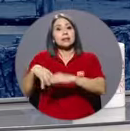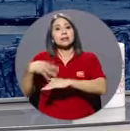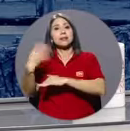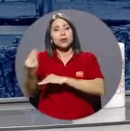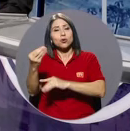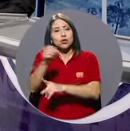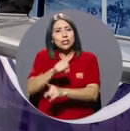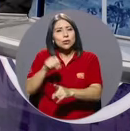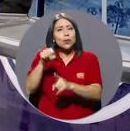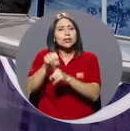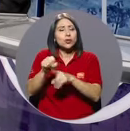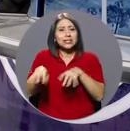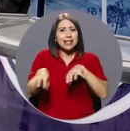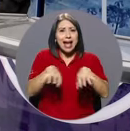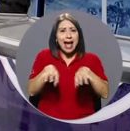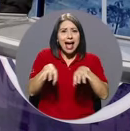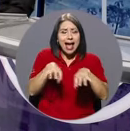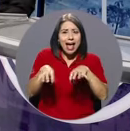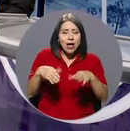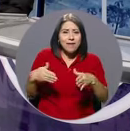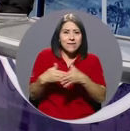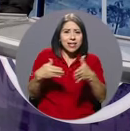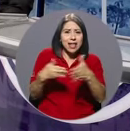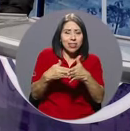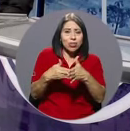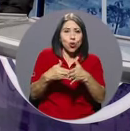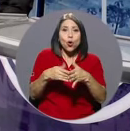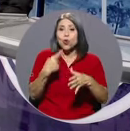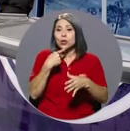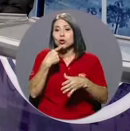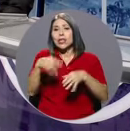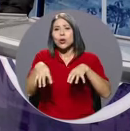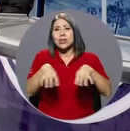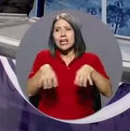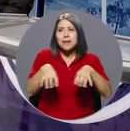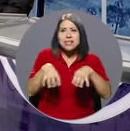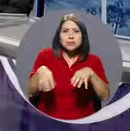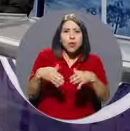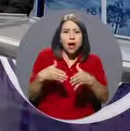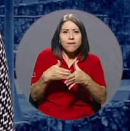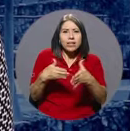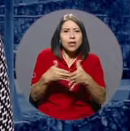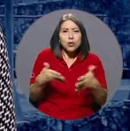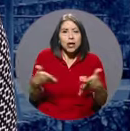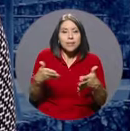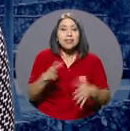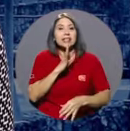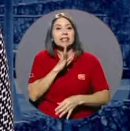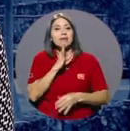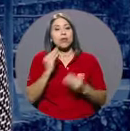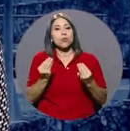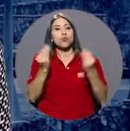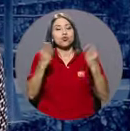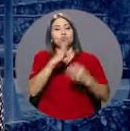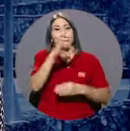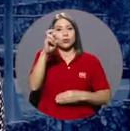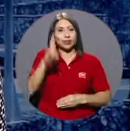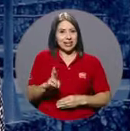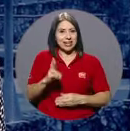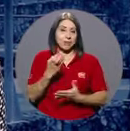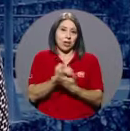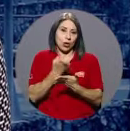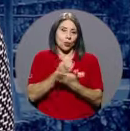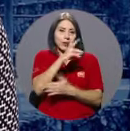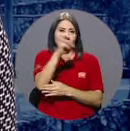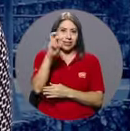están afectando nuestro dinamismo. Cuando me refiero a dinamismo es que, bueno, se ha hablado mucho de que Costa Rica o la economía costarricense